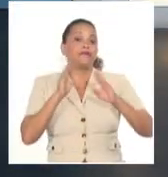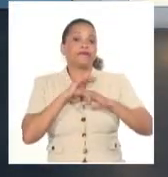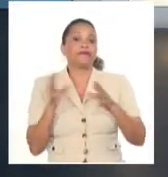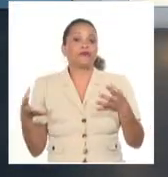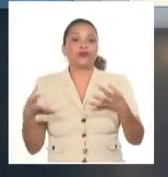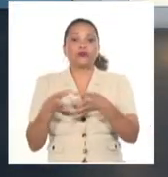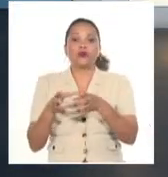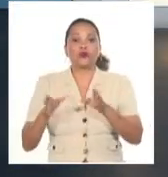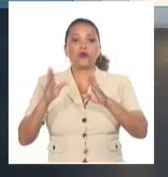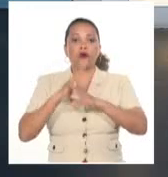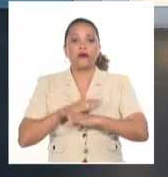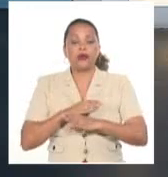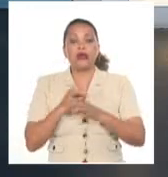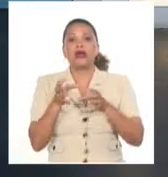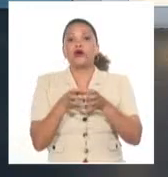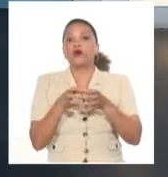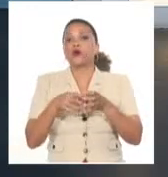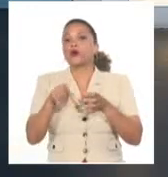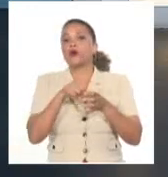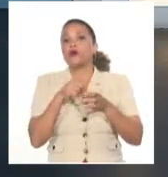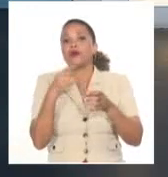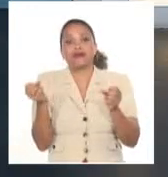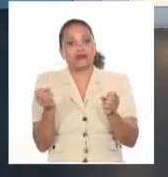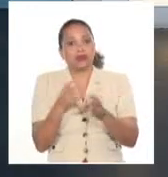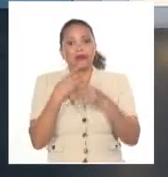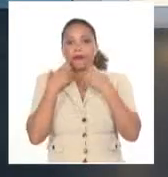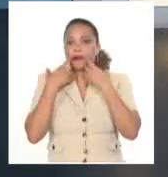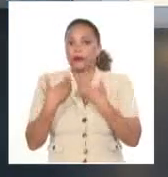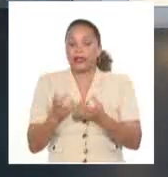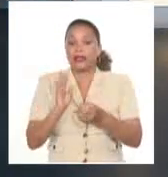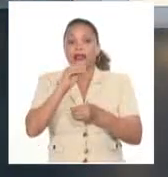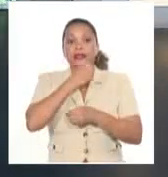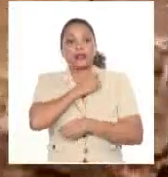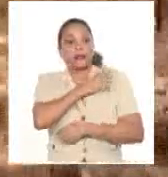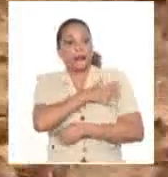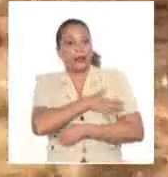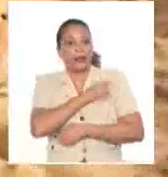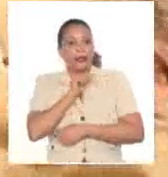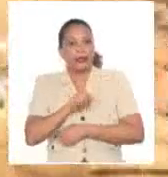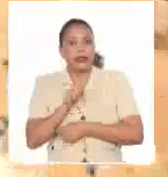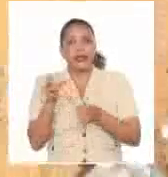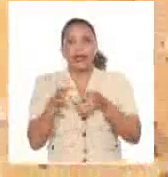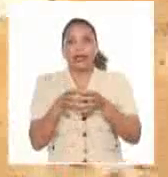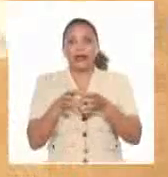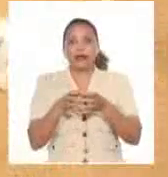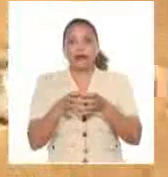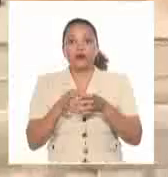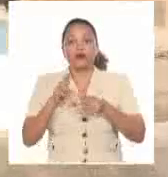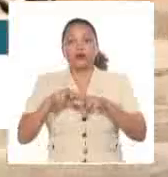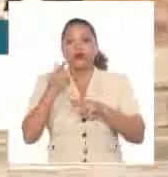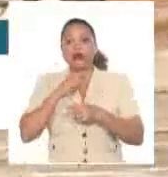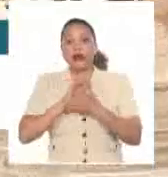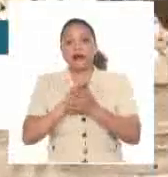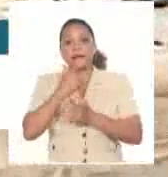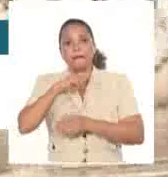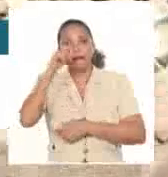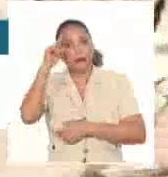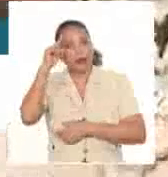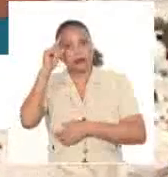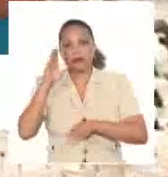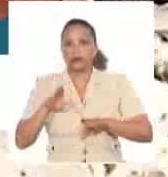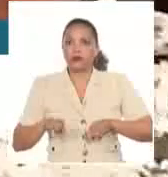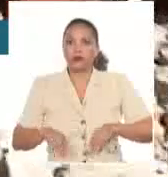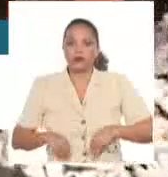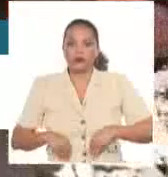militar de partes claves de ese territorio palestino. El movimiento de resistencia Hamás niega el visto bueno a las exigencias